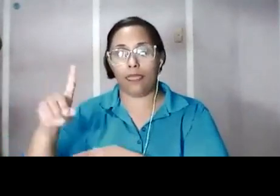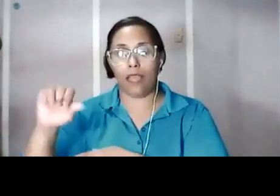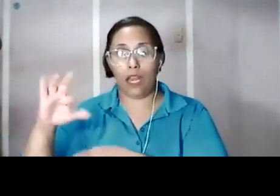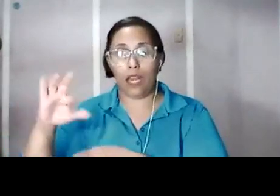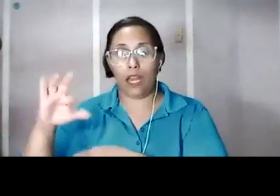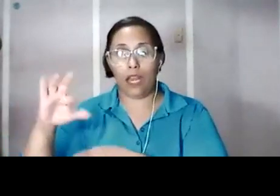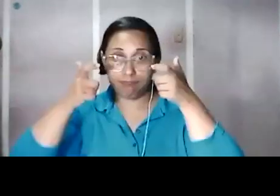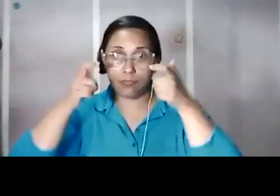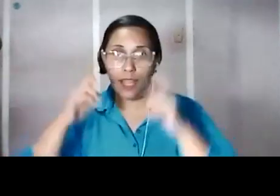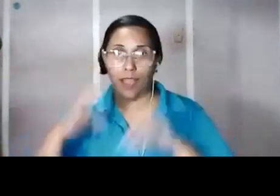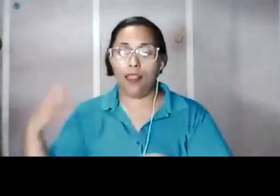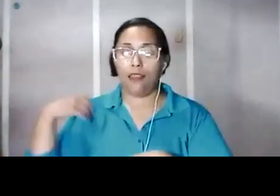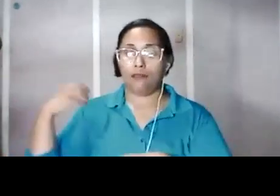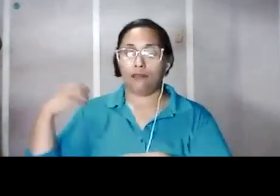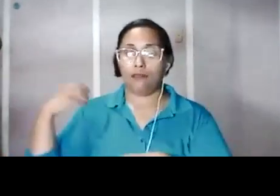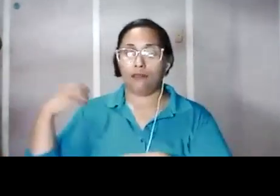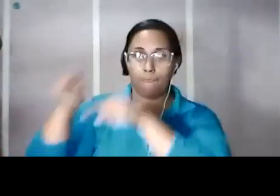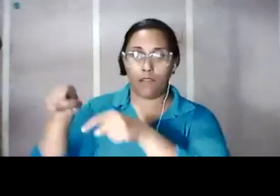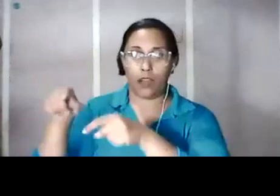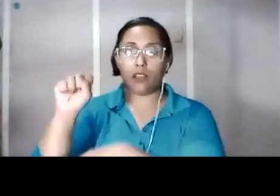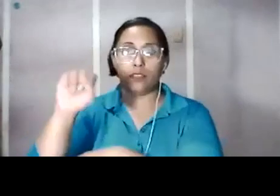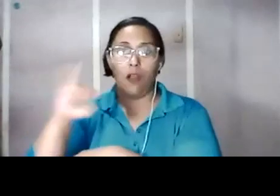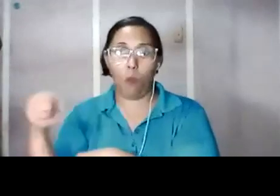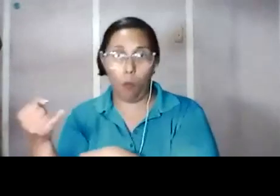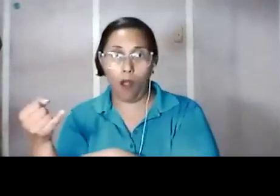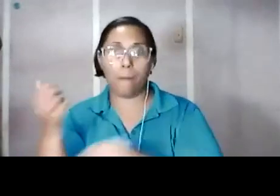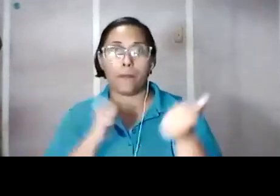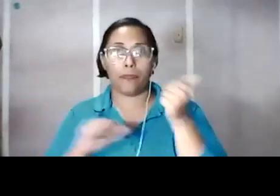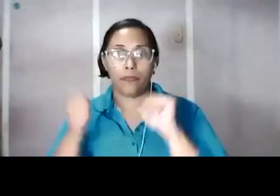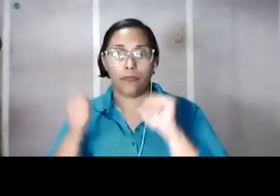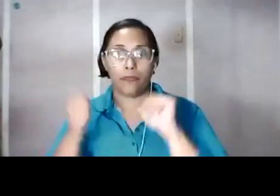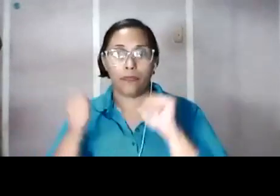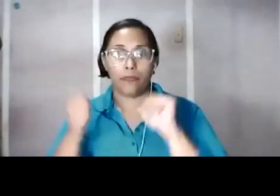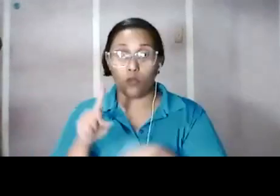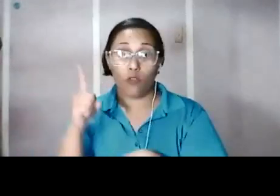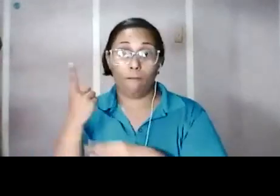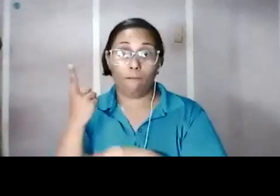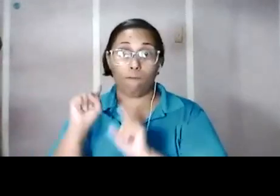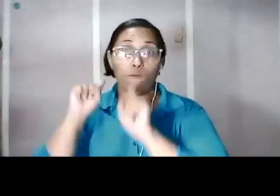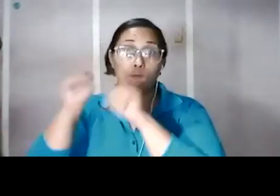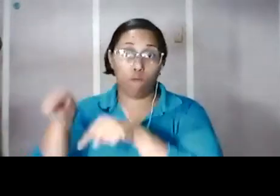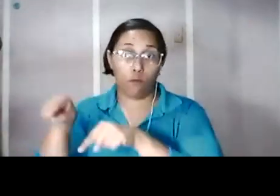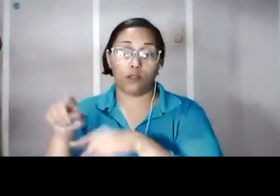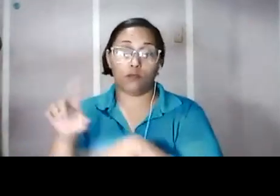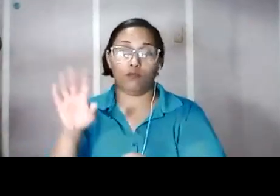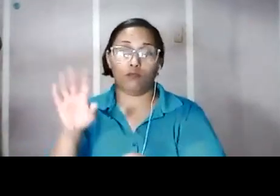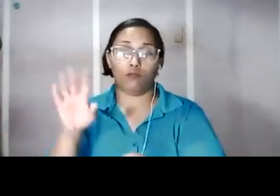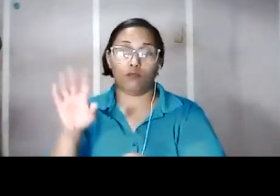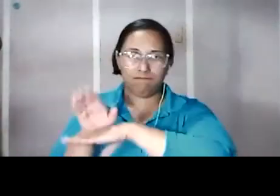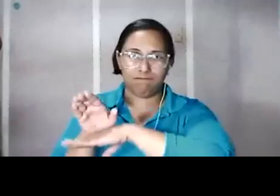del Capitolio. Esa actividad, ya digo, yo fui una noche, como ha